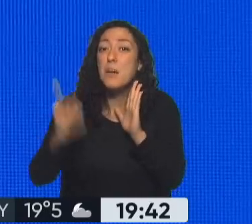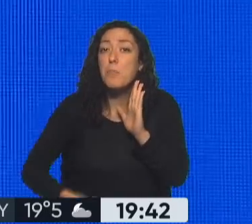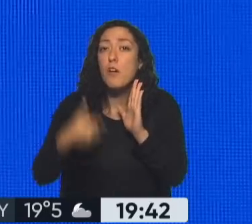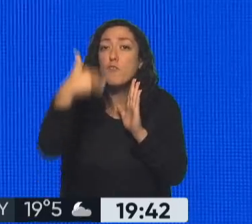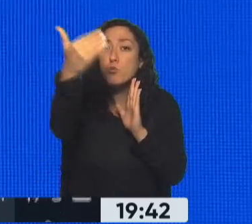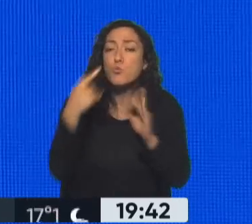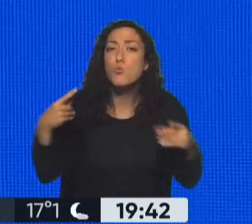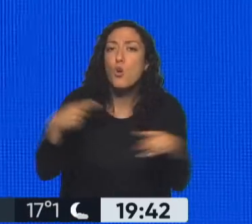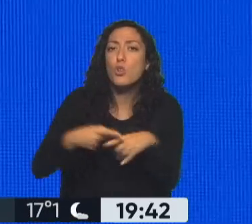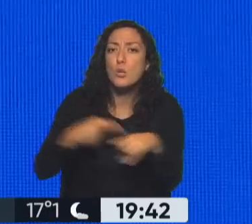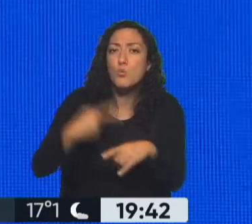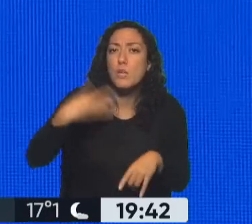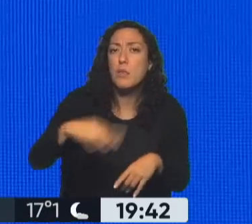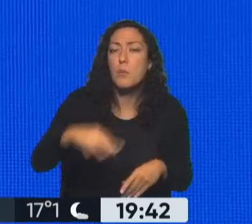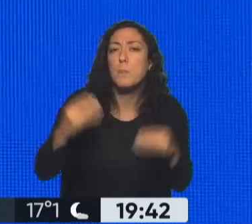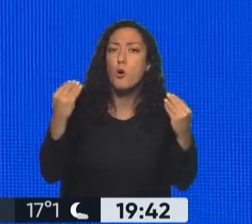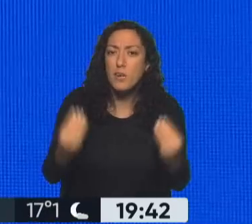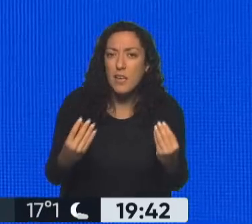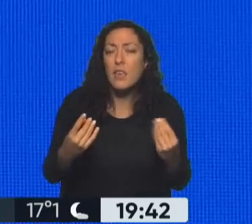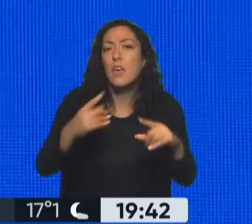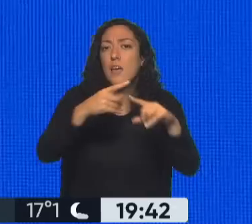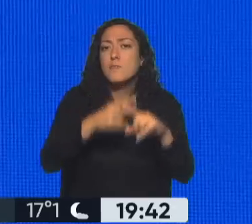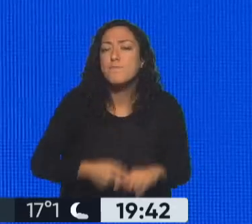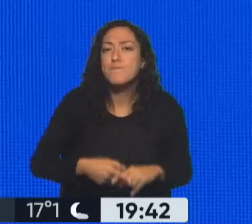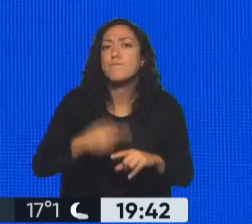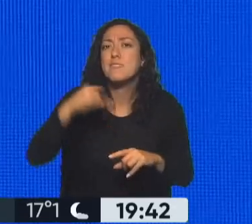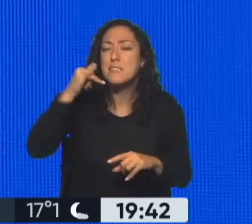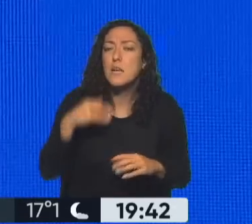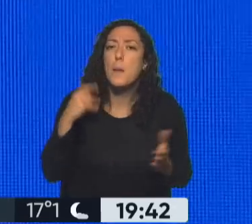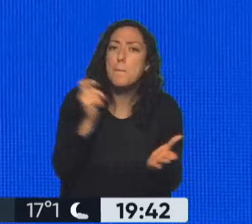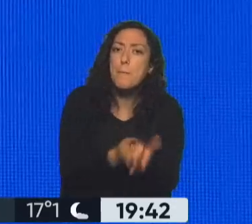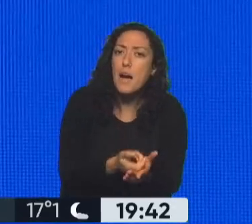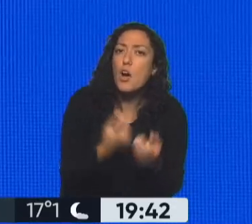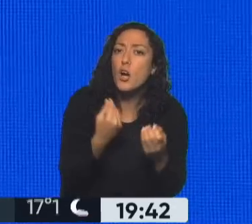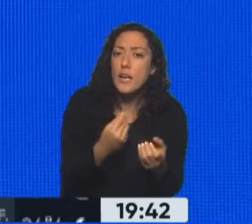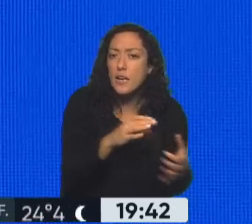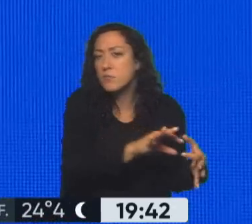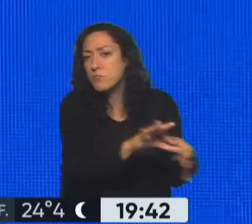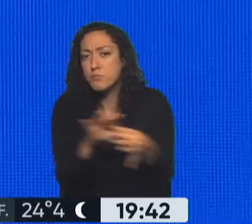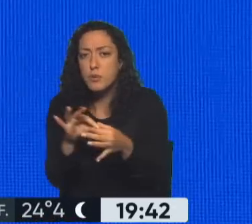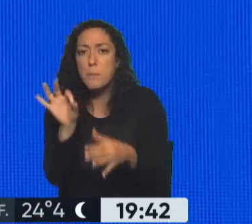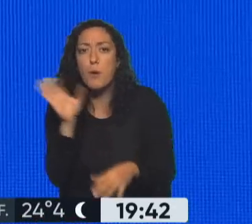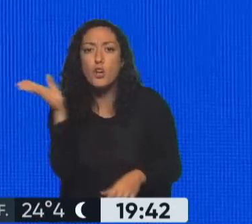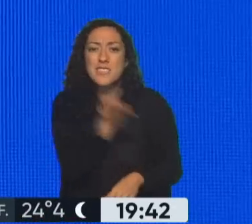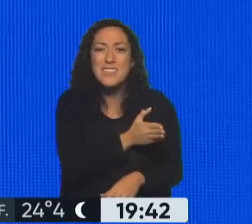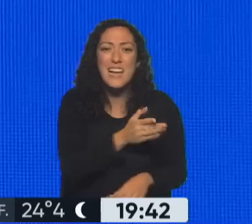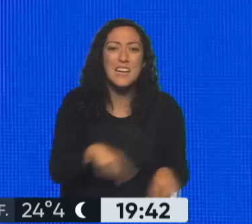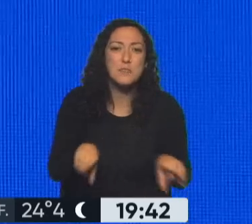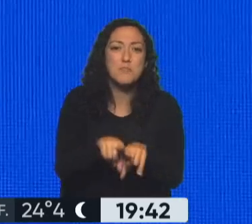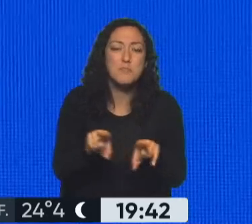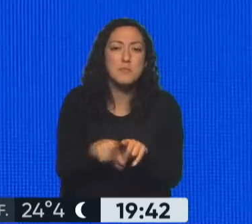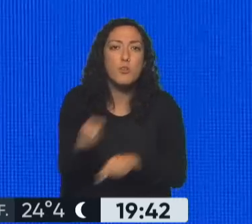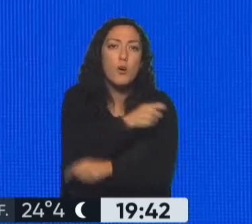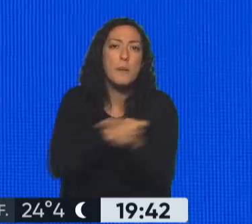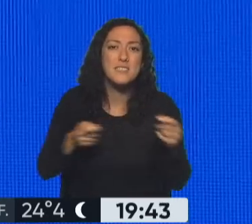que discutir que las sumas que se paguen al fondo estén atadas como un porcentaje al superávit